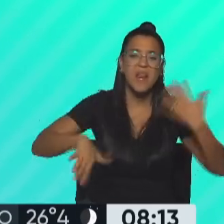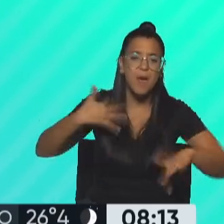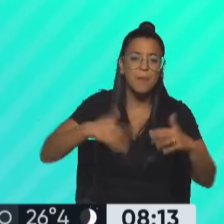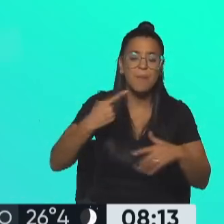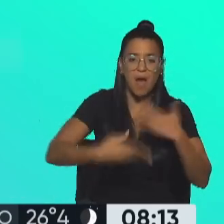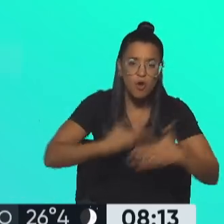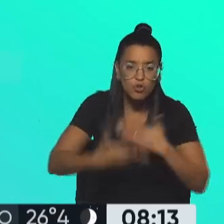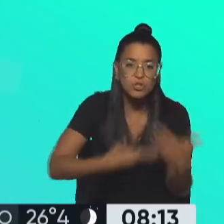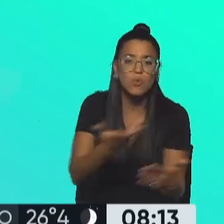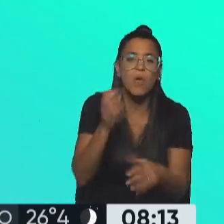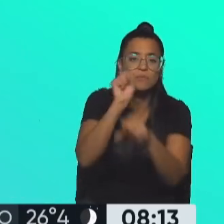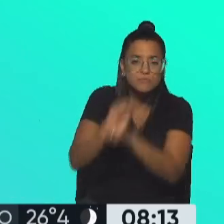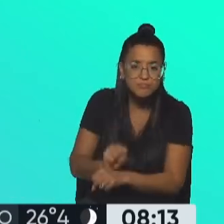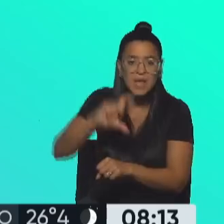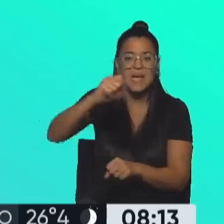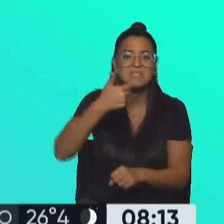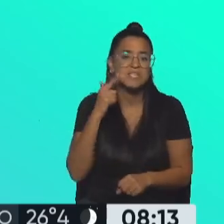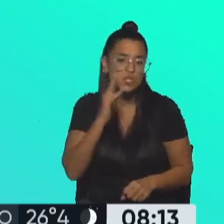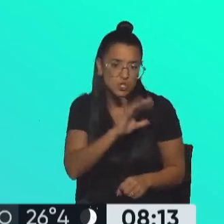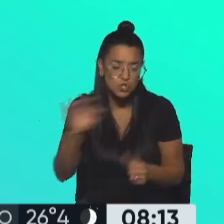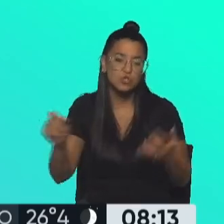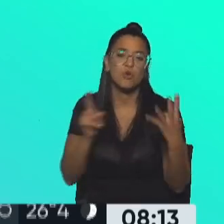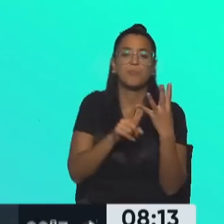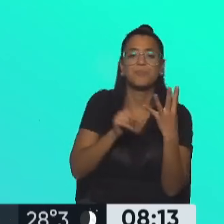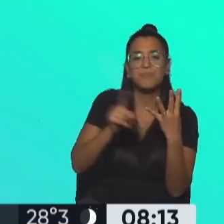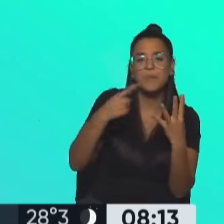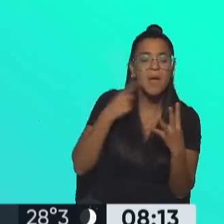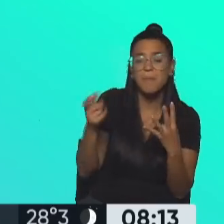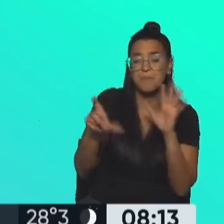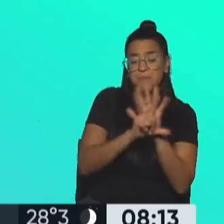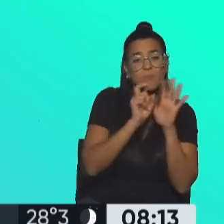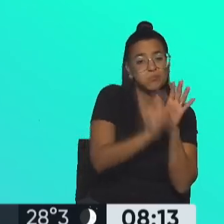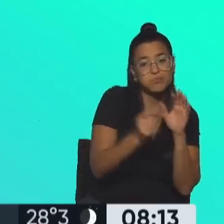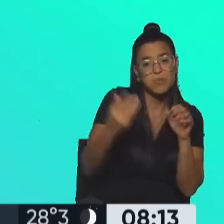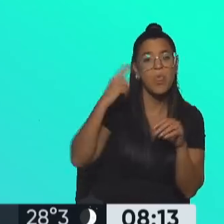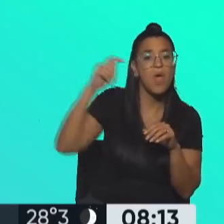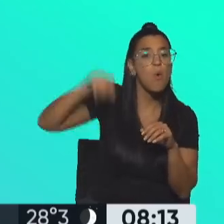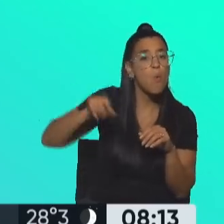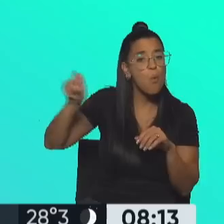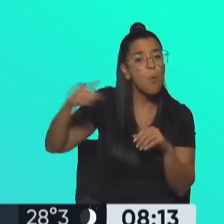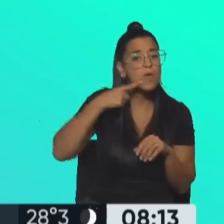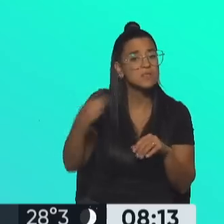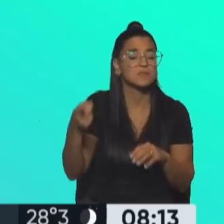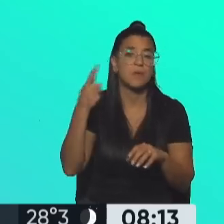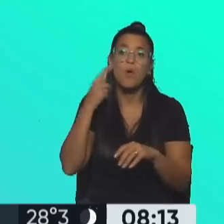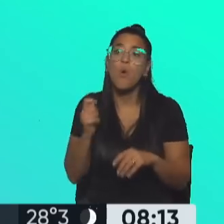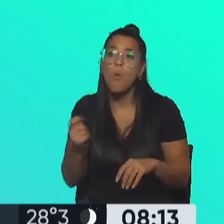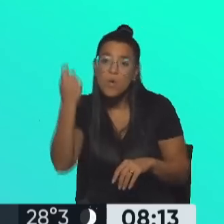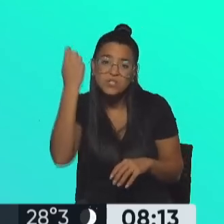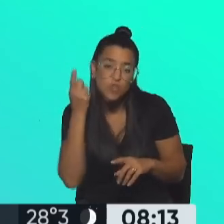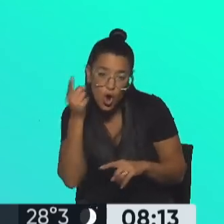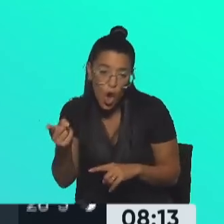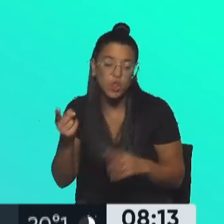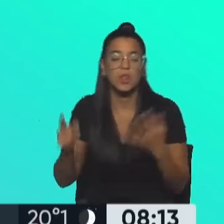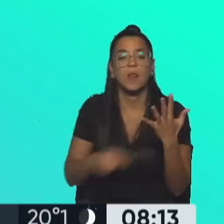para seguir manteniendo detenido a Pedro Castillo convalidación ilegal del juez del levantamiento del ante juicio y